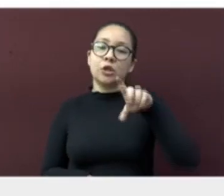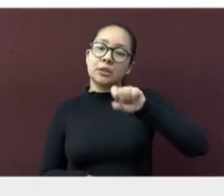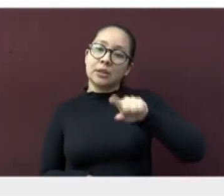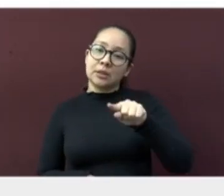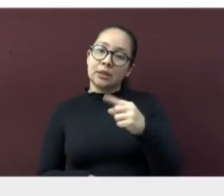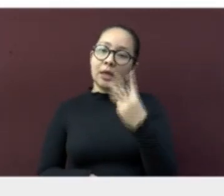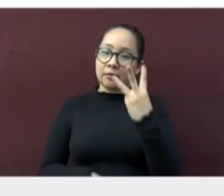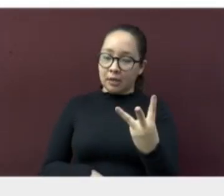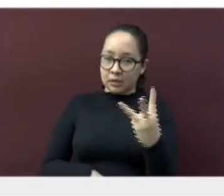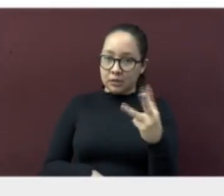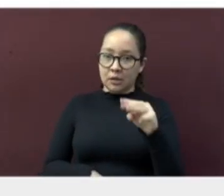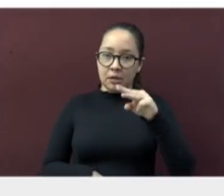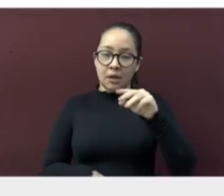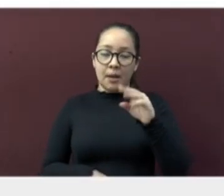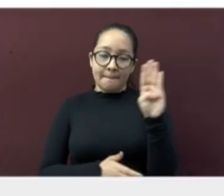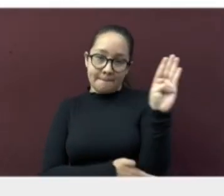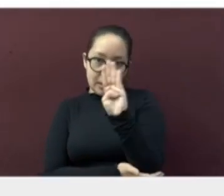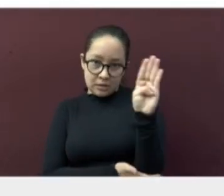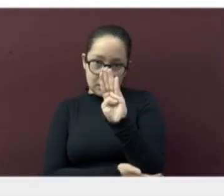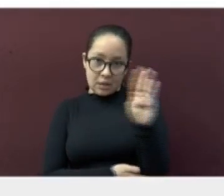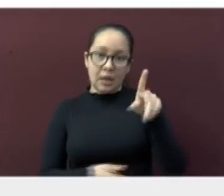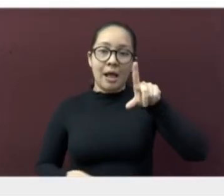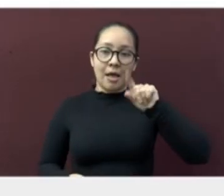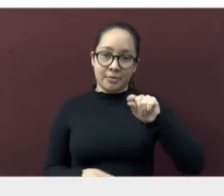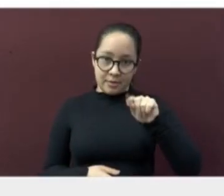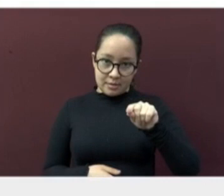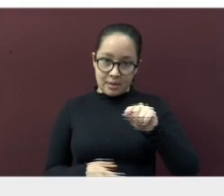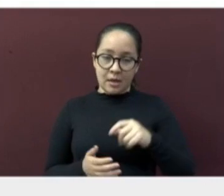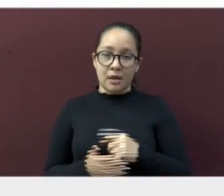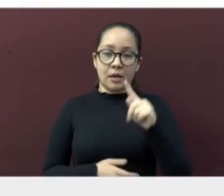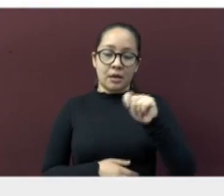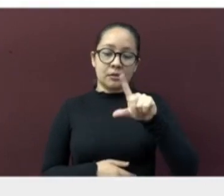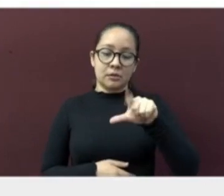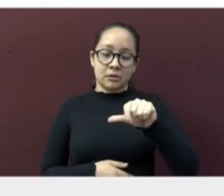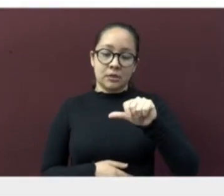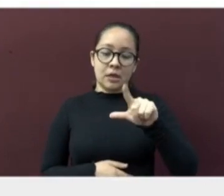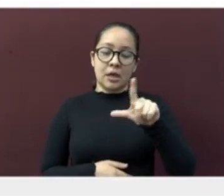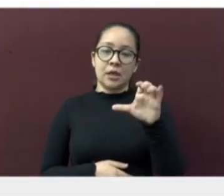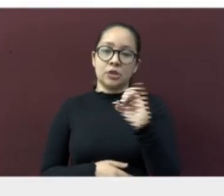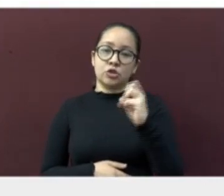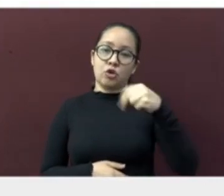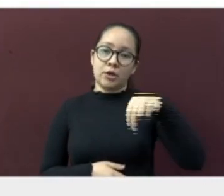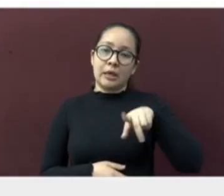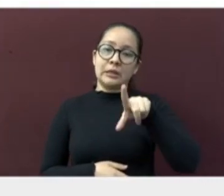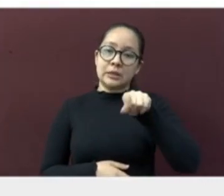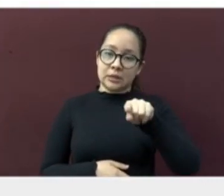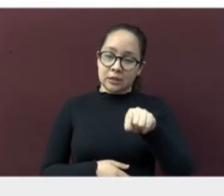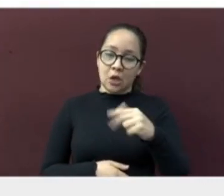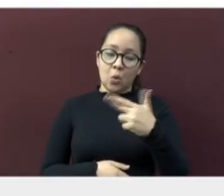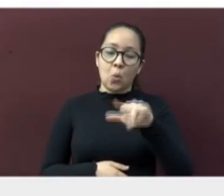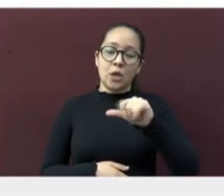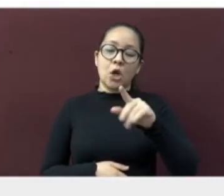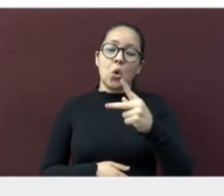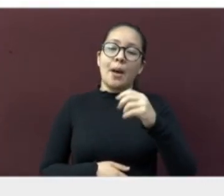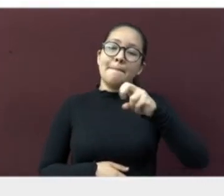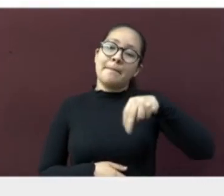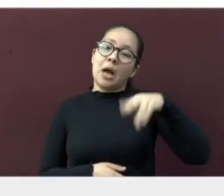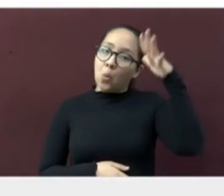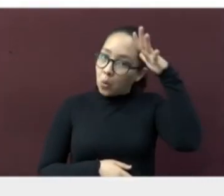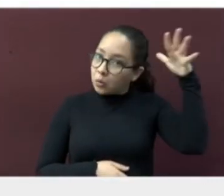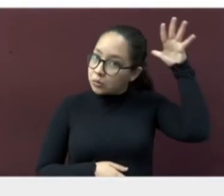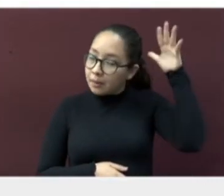3 y banderillas 70 la discordia en setenta y huiloapan de cuauhtémoc